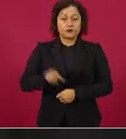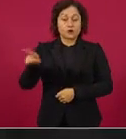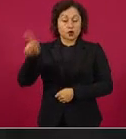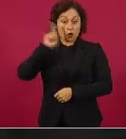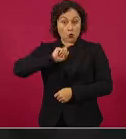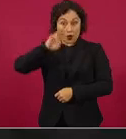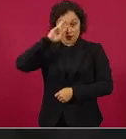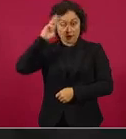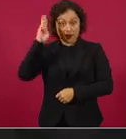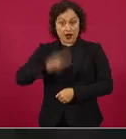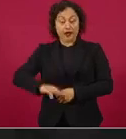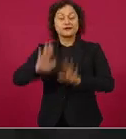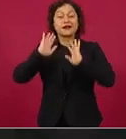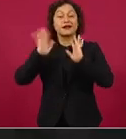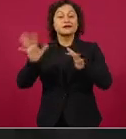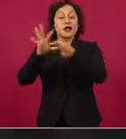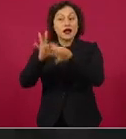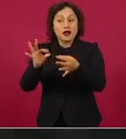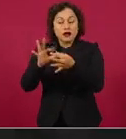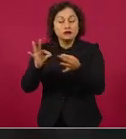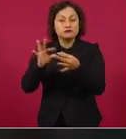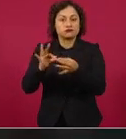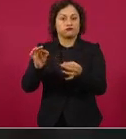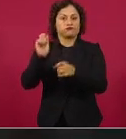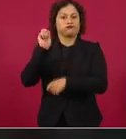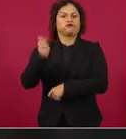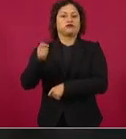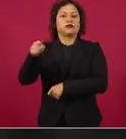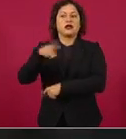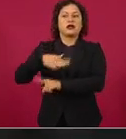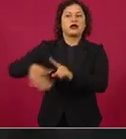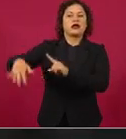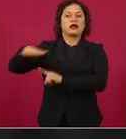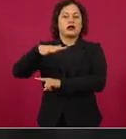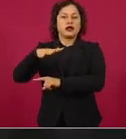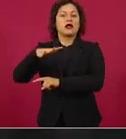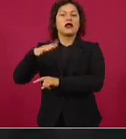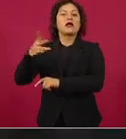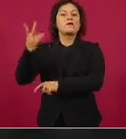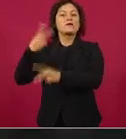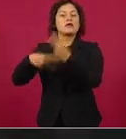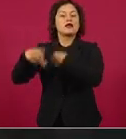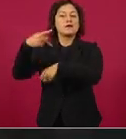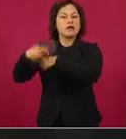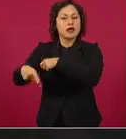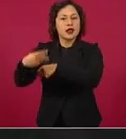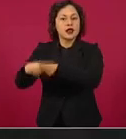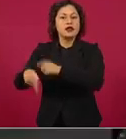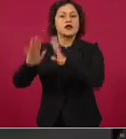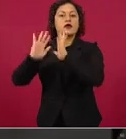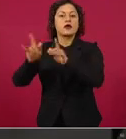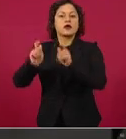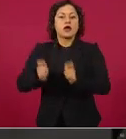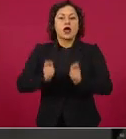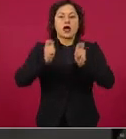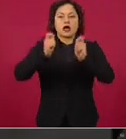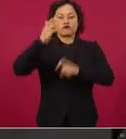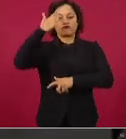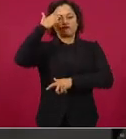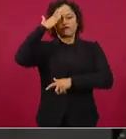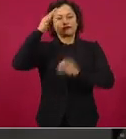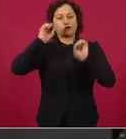los estudios de impacto ambiental se van a evaluar ya a nivel central, oficinas centrales,